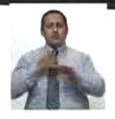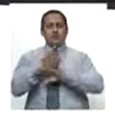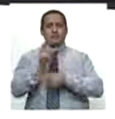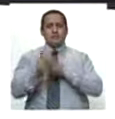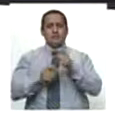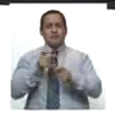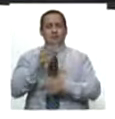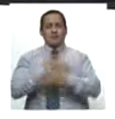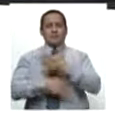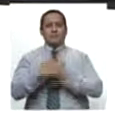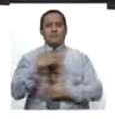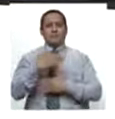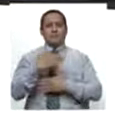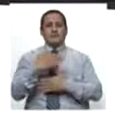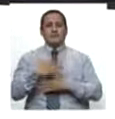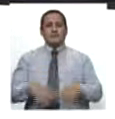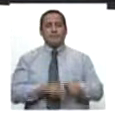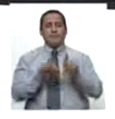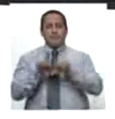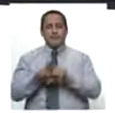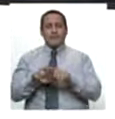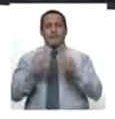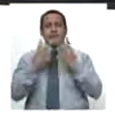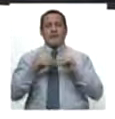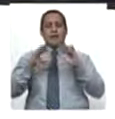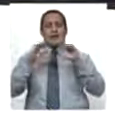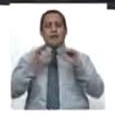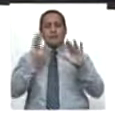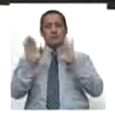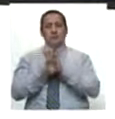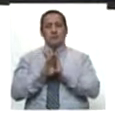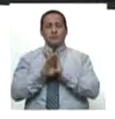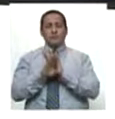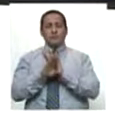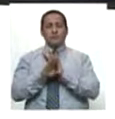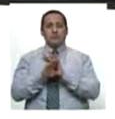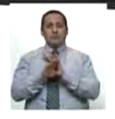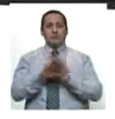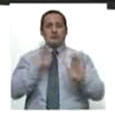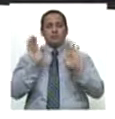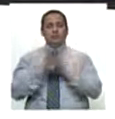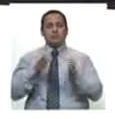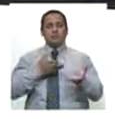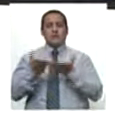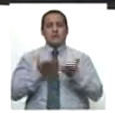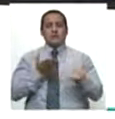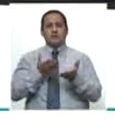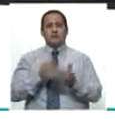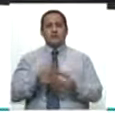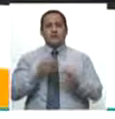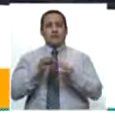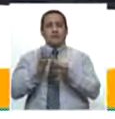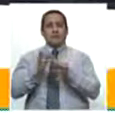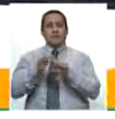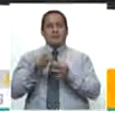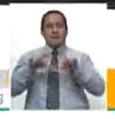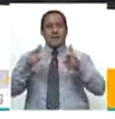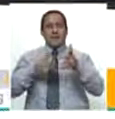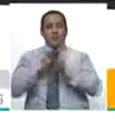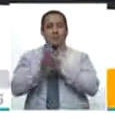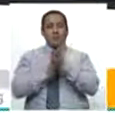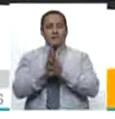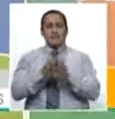accesibles para las personas con discapacidad. También habla de que los servicios de interpretación de